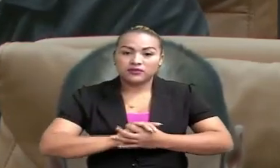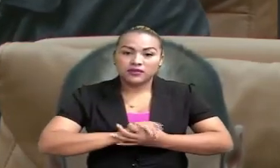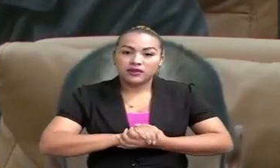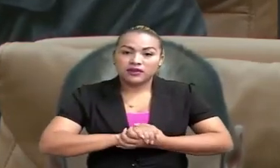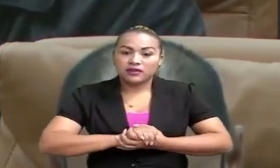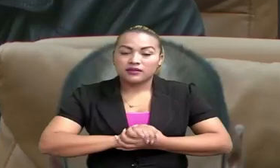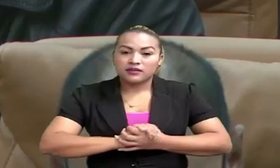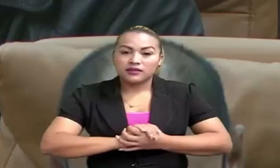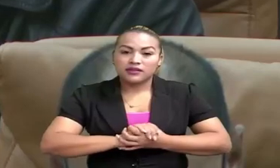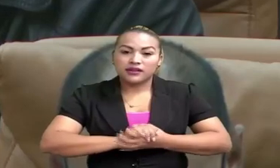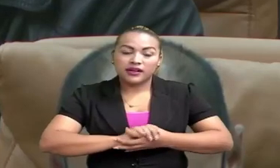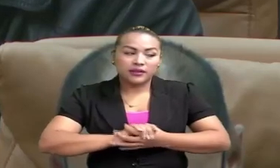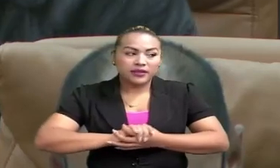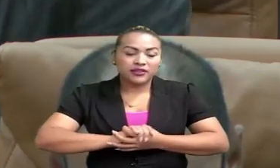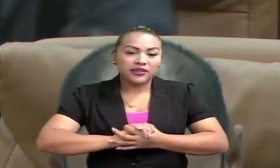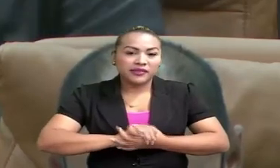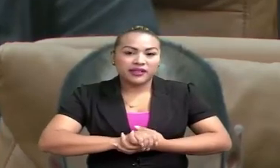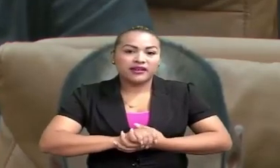positiva.